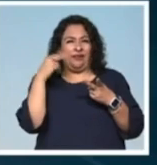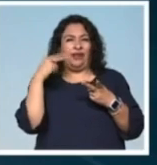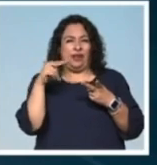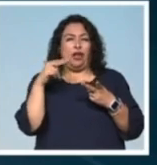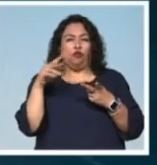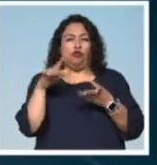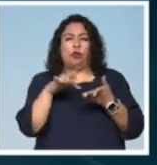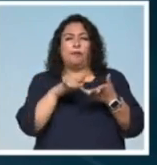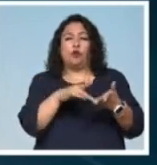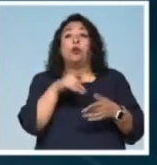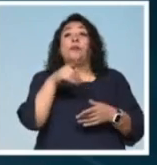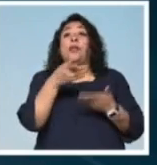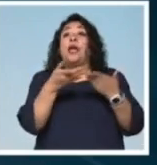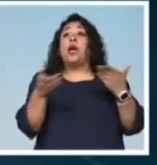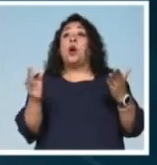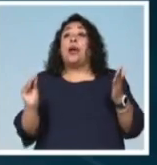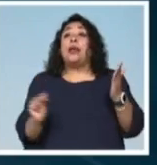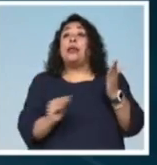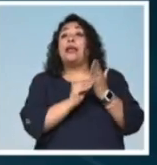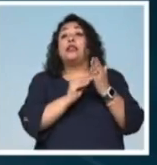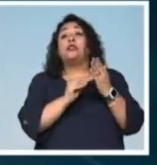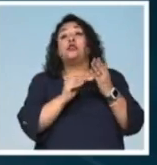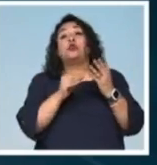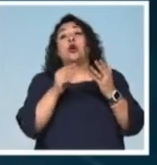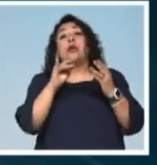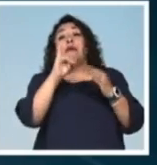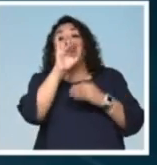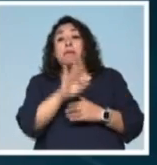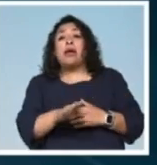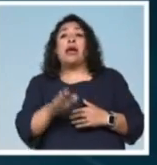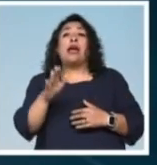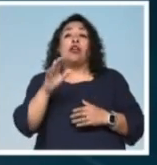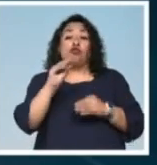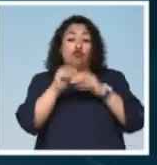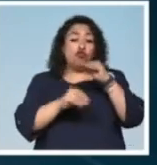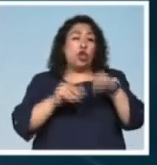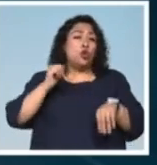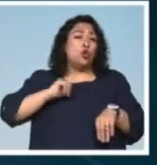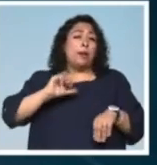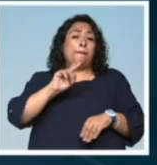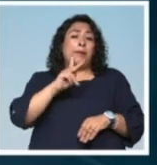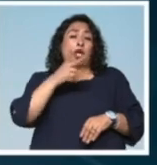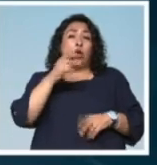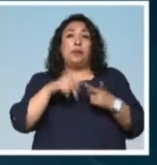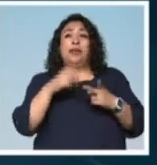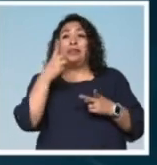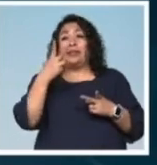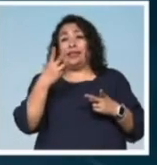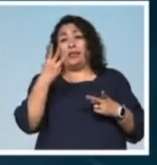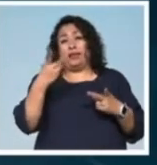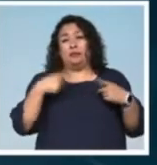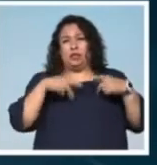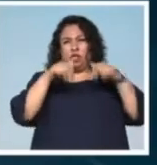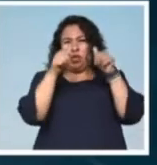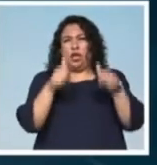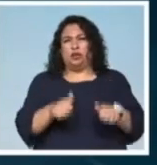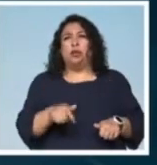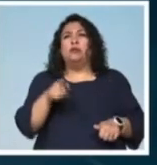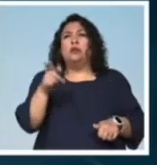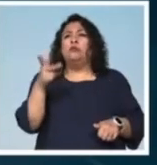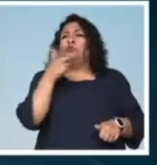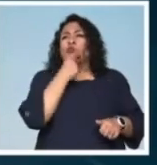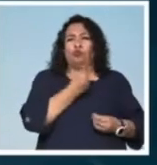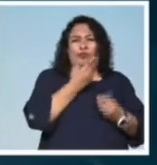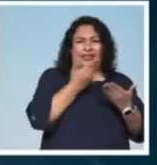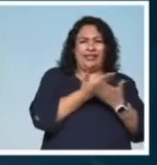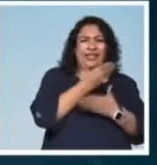y cuenta ahora con un anexo de imágenes de piezas artísticas precolombinas y de tres artistas en particular, sobre los cuales el poeta